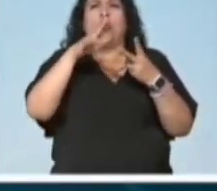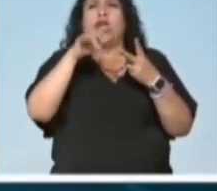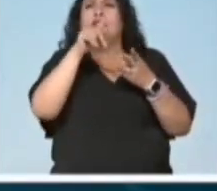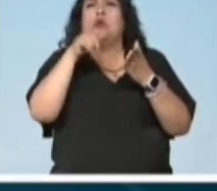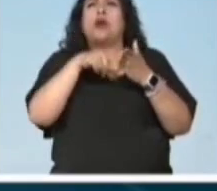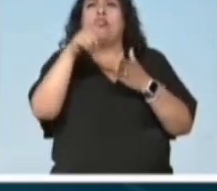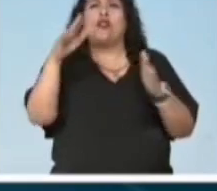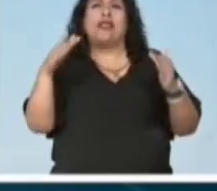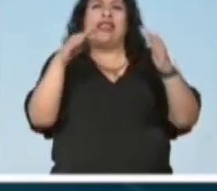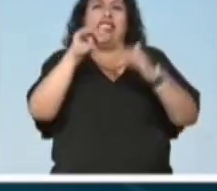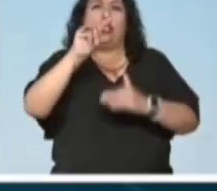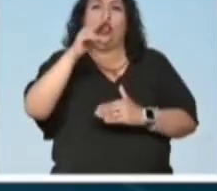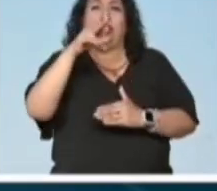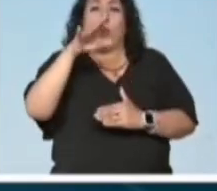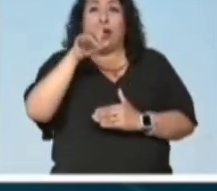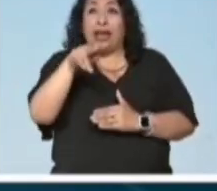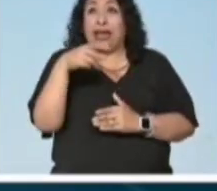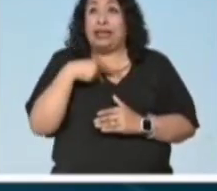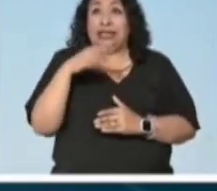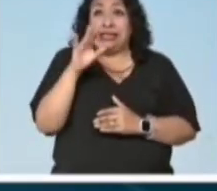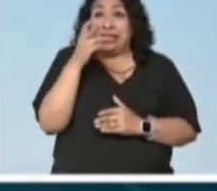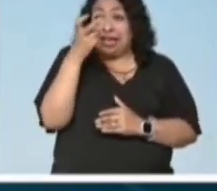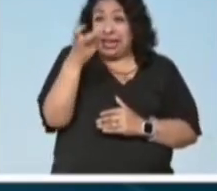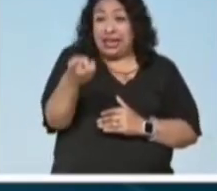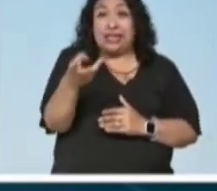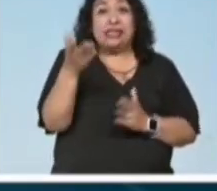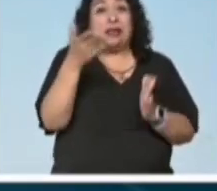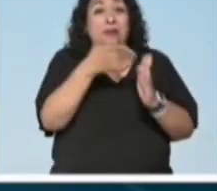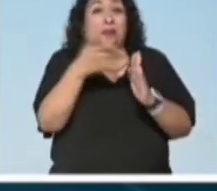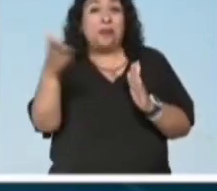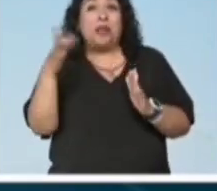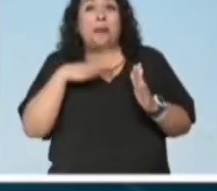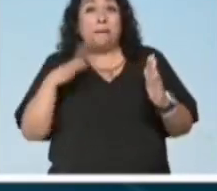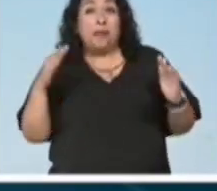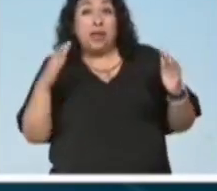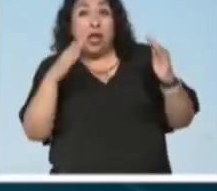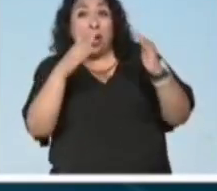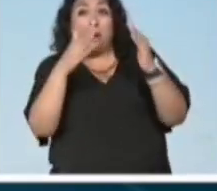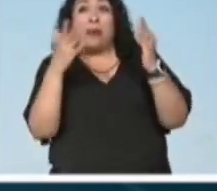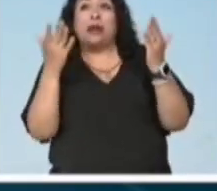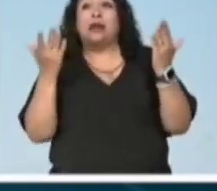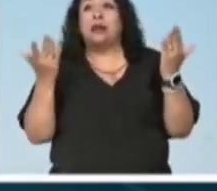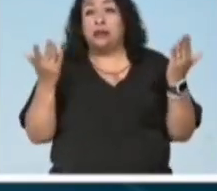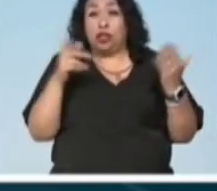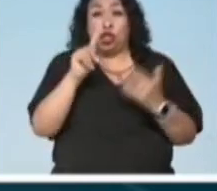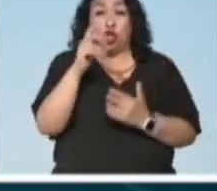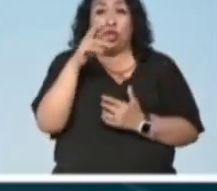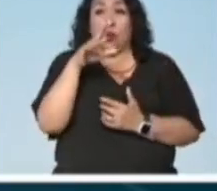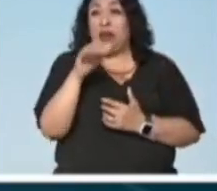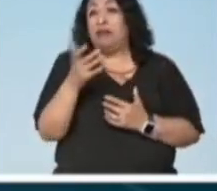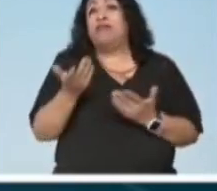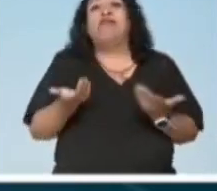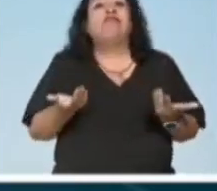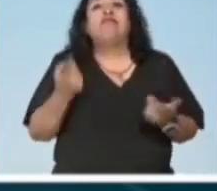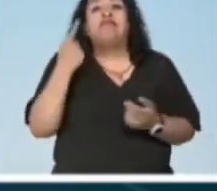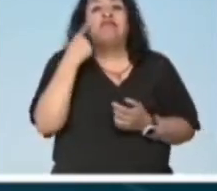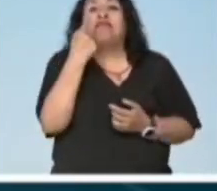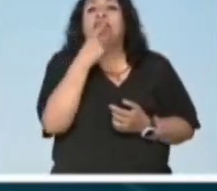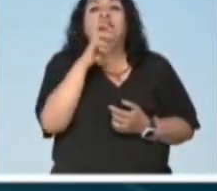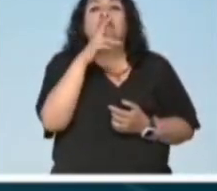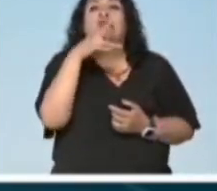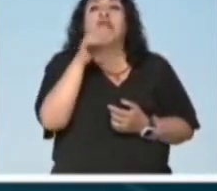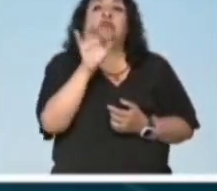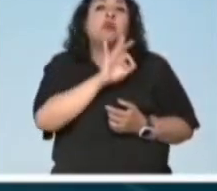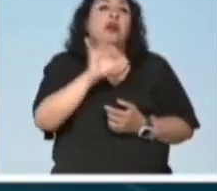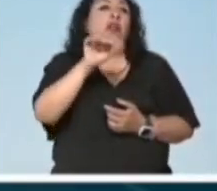en Teotihuacán sin ese sin ese ciclorama que pueden ser las pirámides de de Teotihuacán pues la mirada de